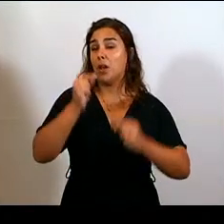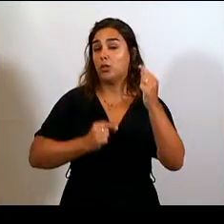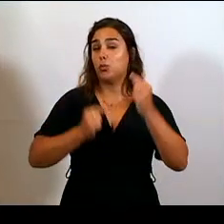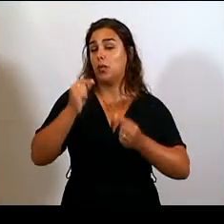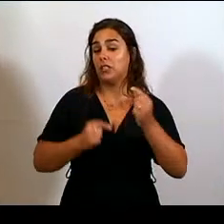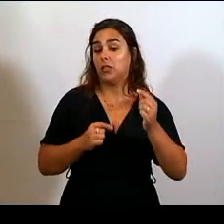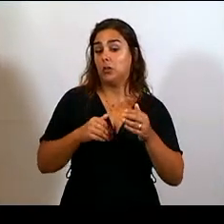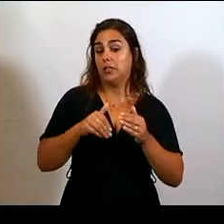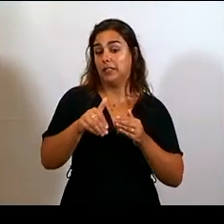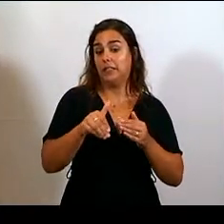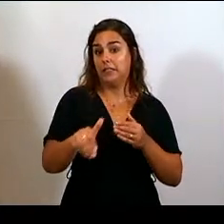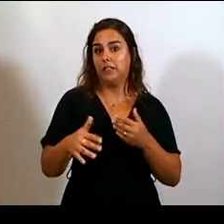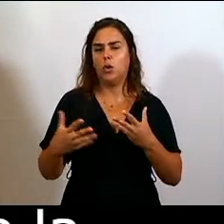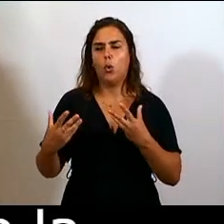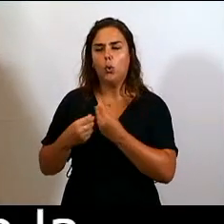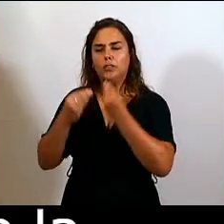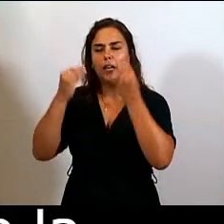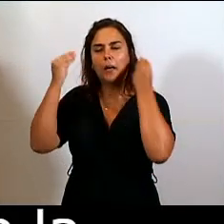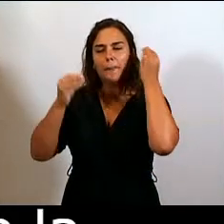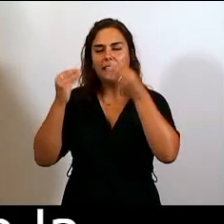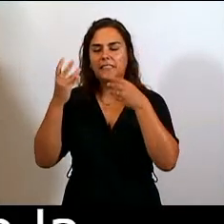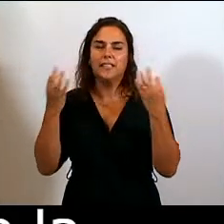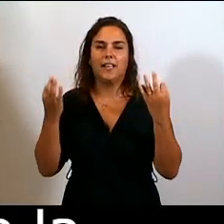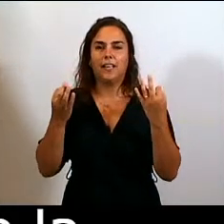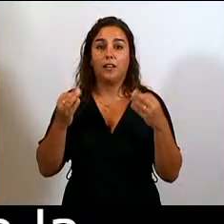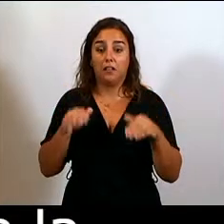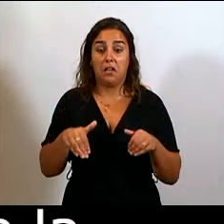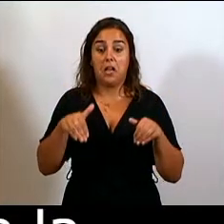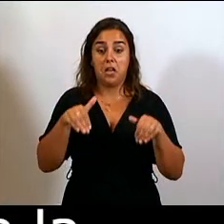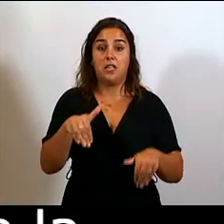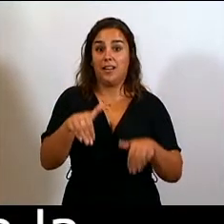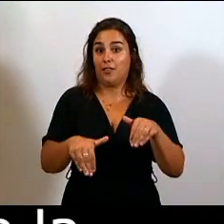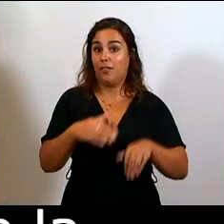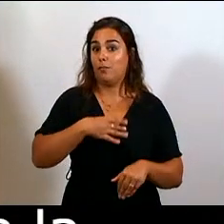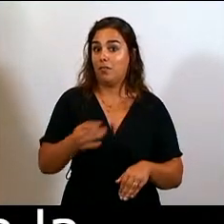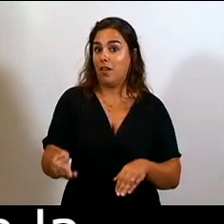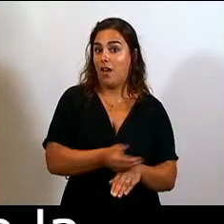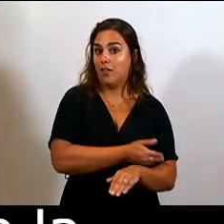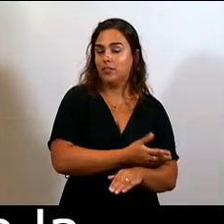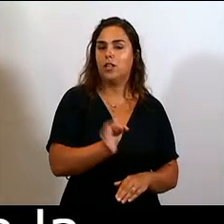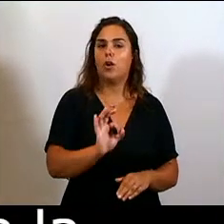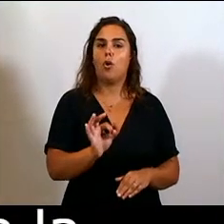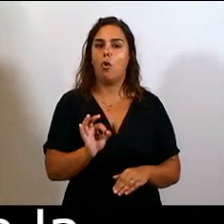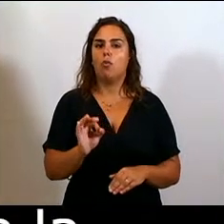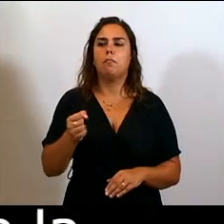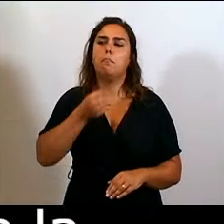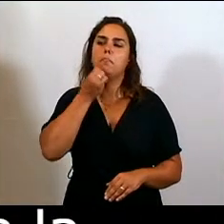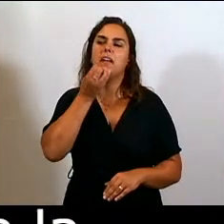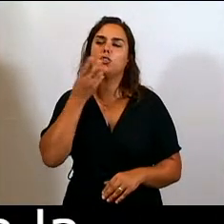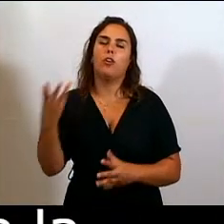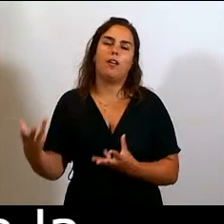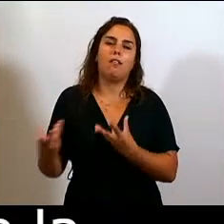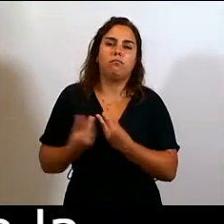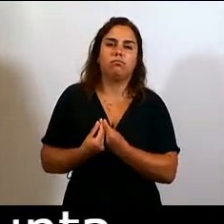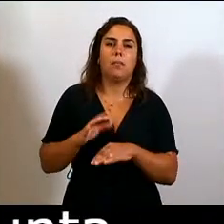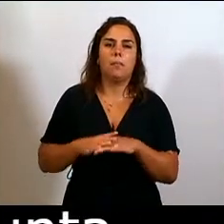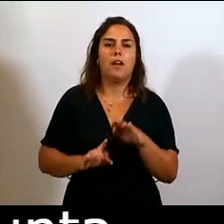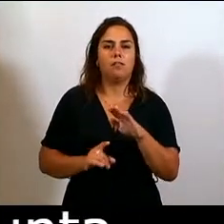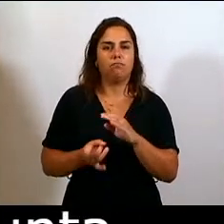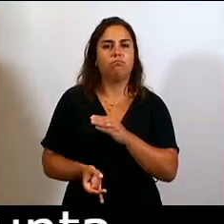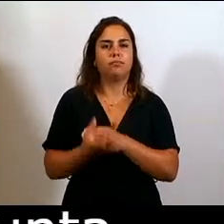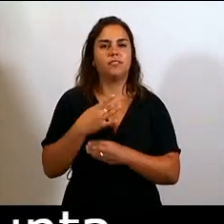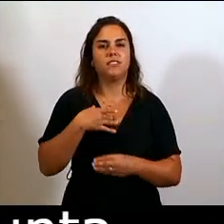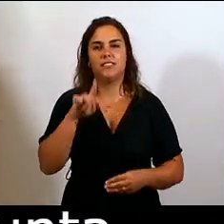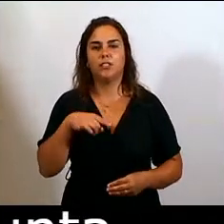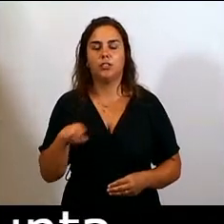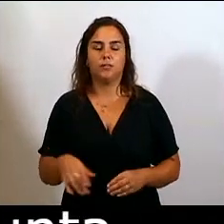Junta qué escenarios plantea ahora? ¿Creen que se podría adelantar las elecciones o incluso apoyarse en el PSOE para que salgan adelante? Gracias.